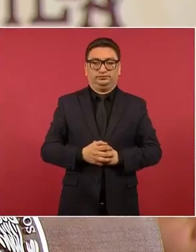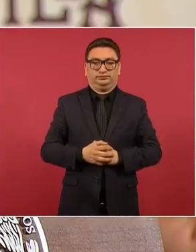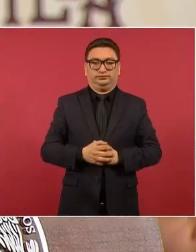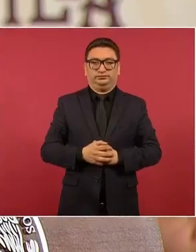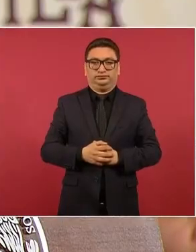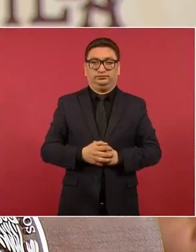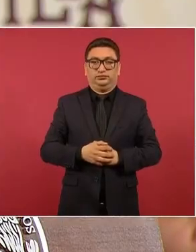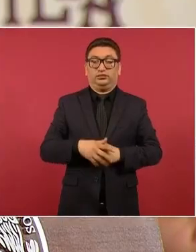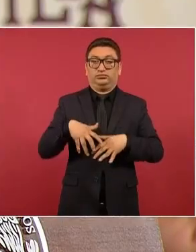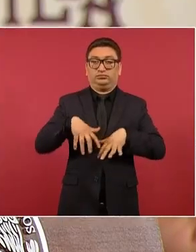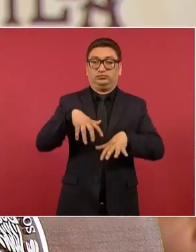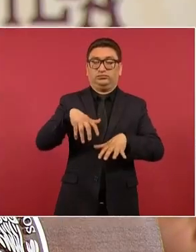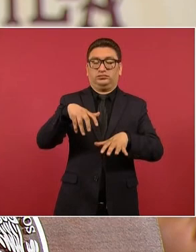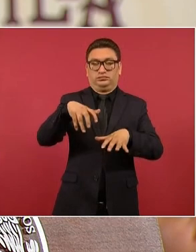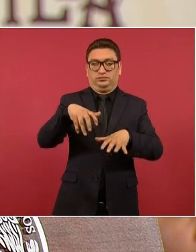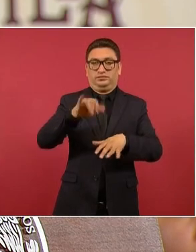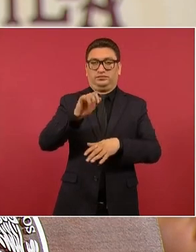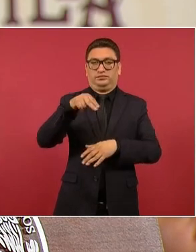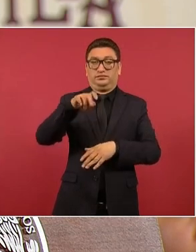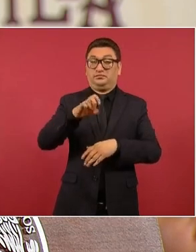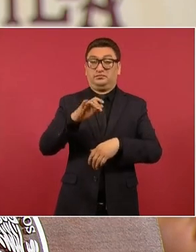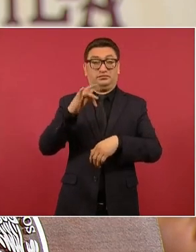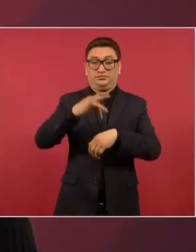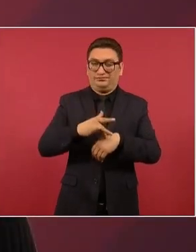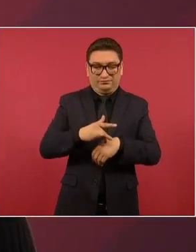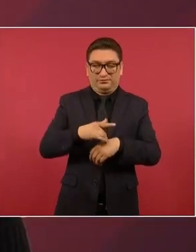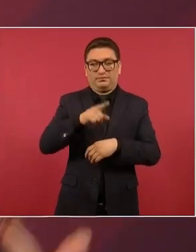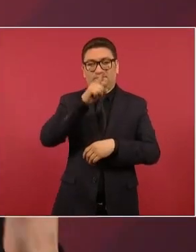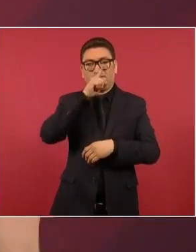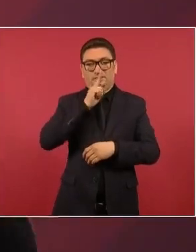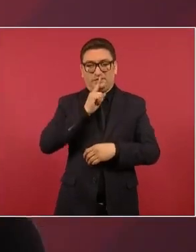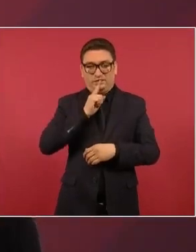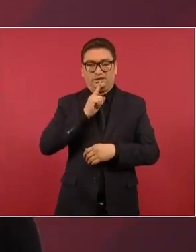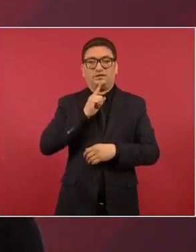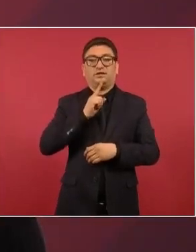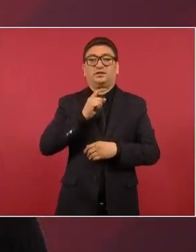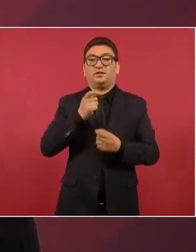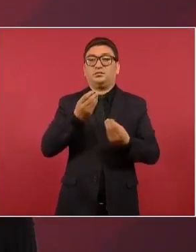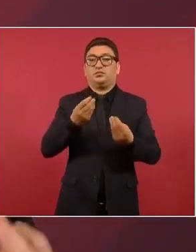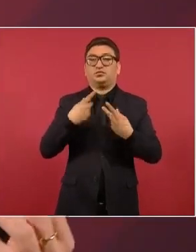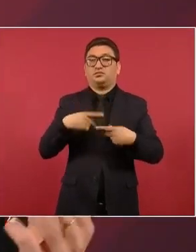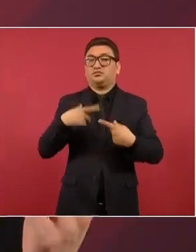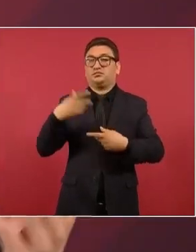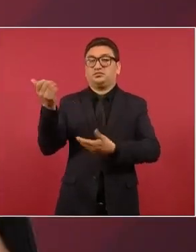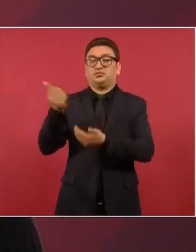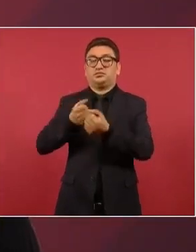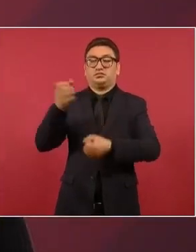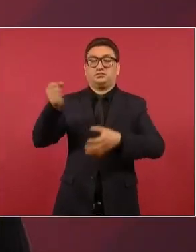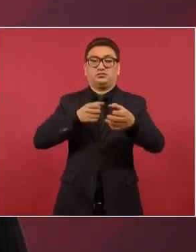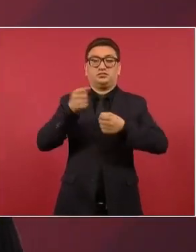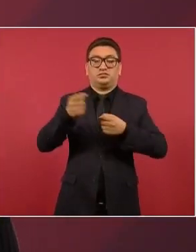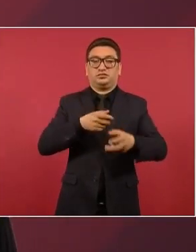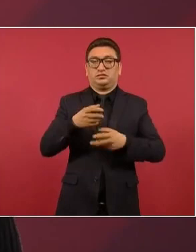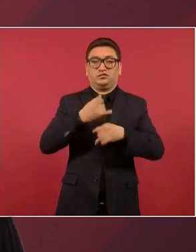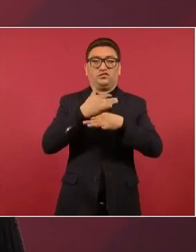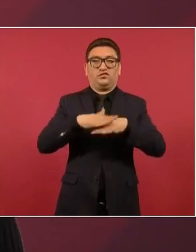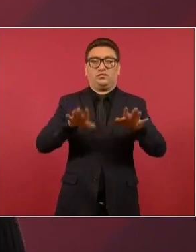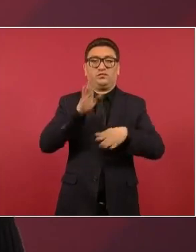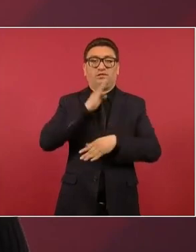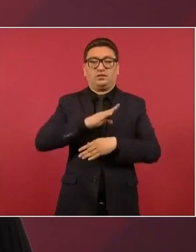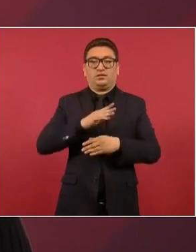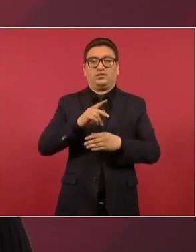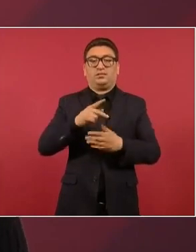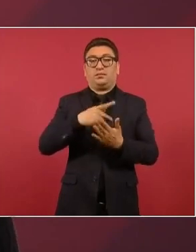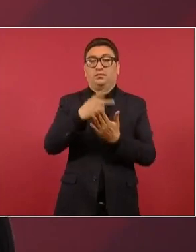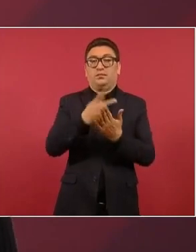de la marcha del INE no se toca. Mentiras, acarreados y desinformación sobre el plan